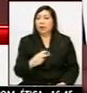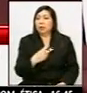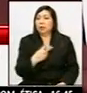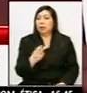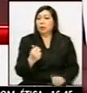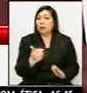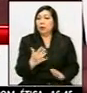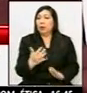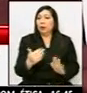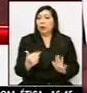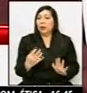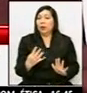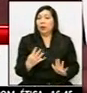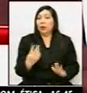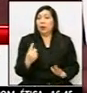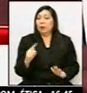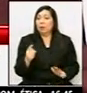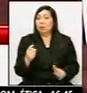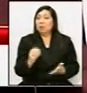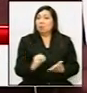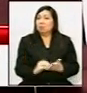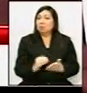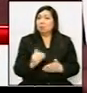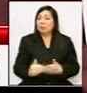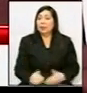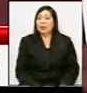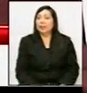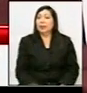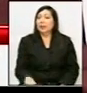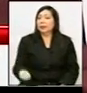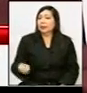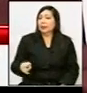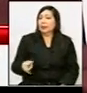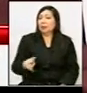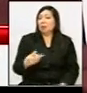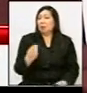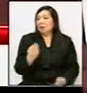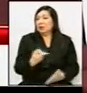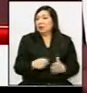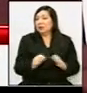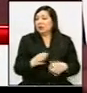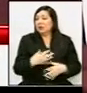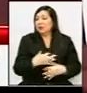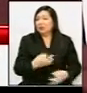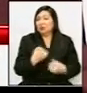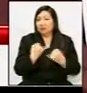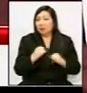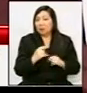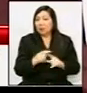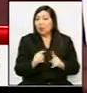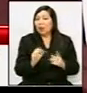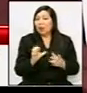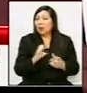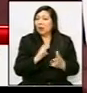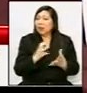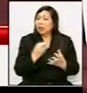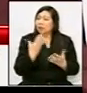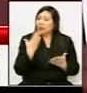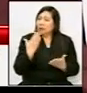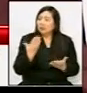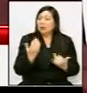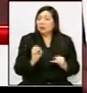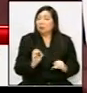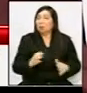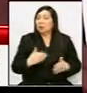26.726 a 59.000, más un poco más de, lo, de la duplicación. Parece interesante la información, pero quisiera si